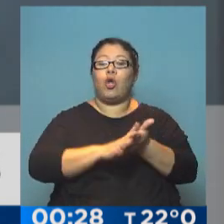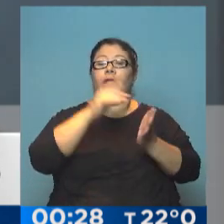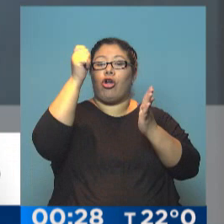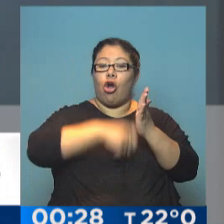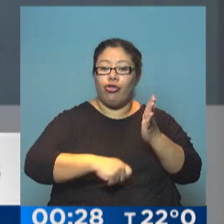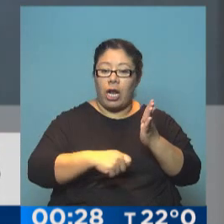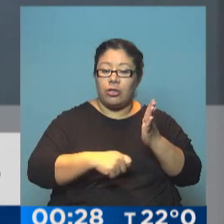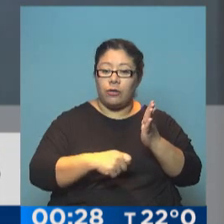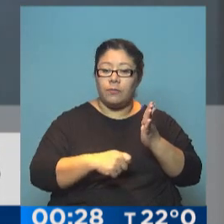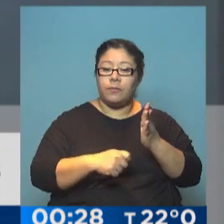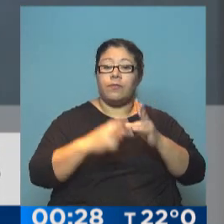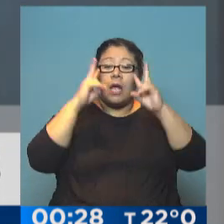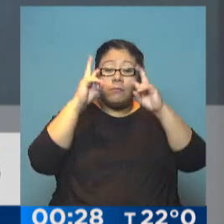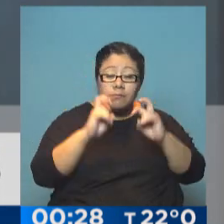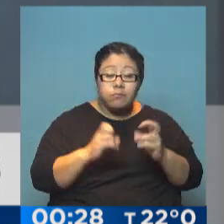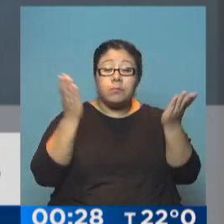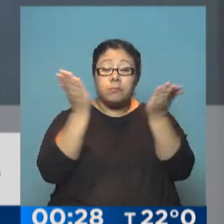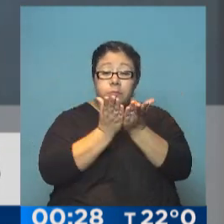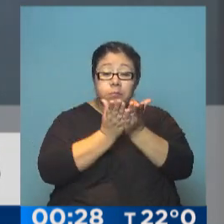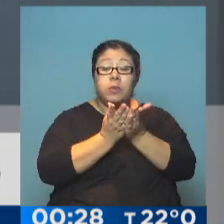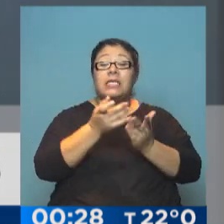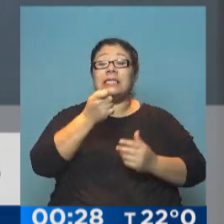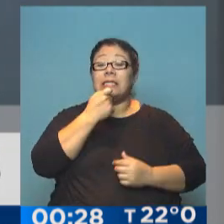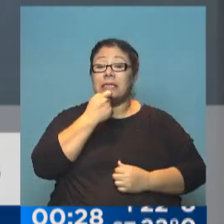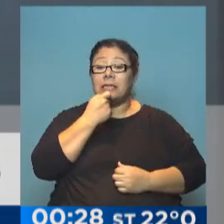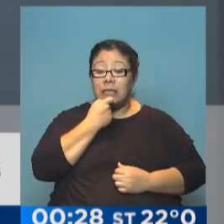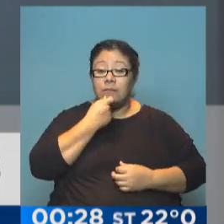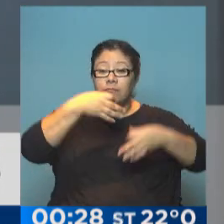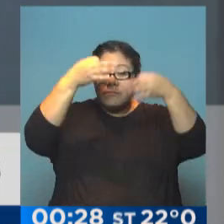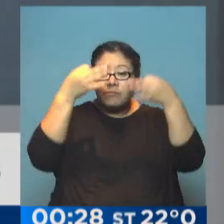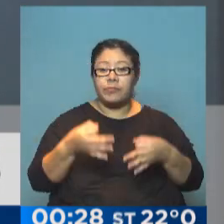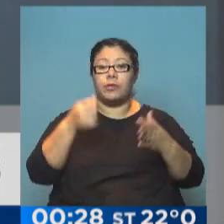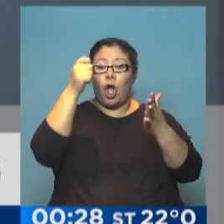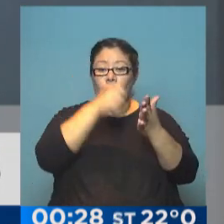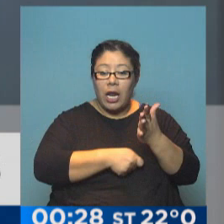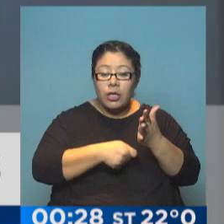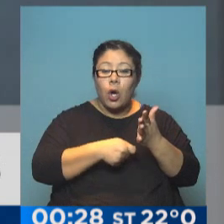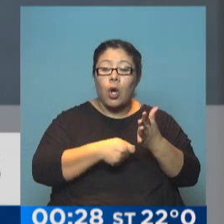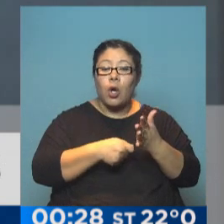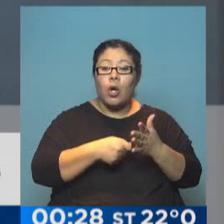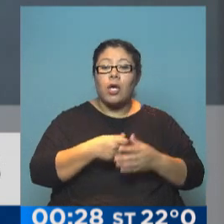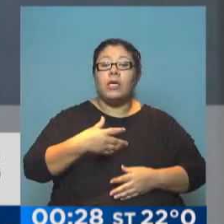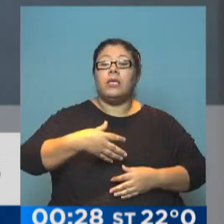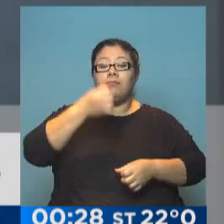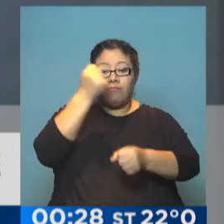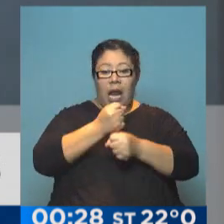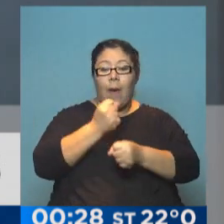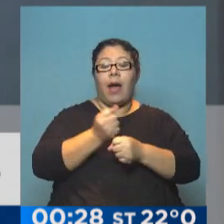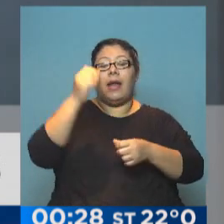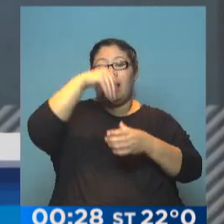que sean analizados y que se vea si efectivamente corresponden y están cumpliendo funciones en el